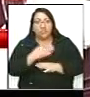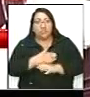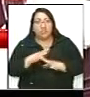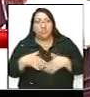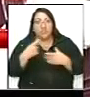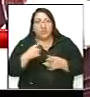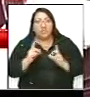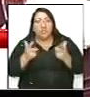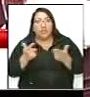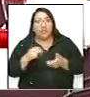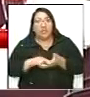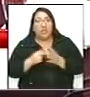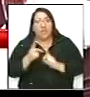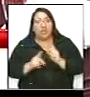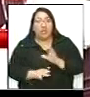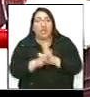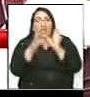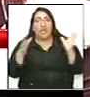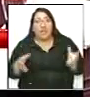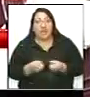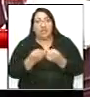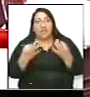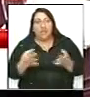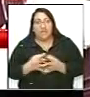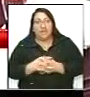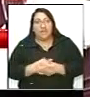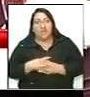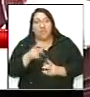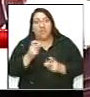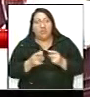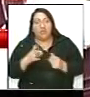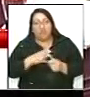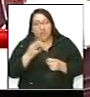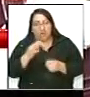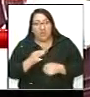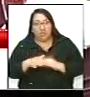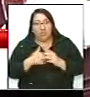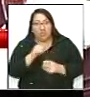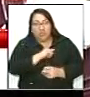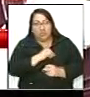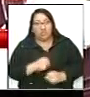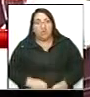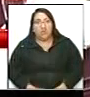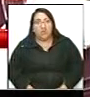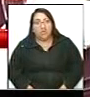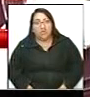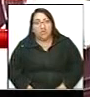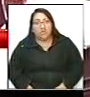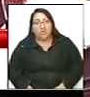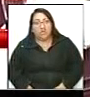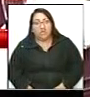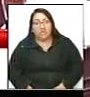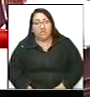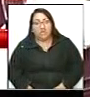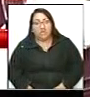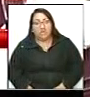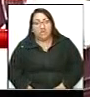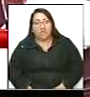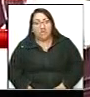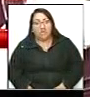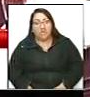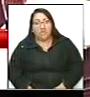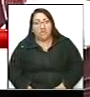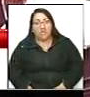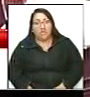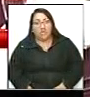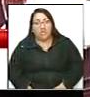probablemente, y salvando obviamente la gran cantidad de gente decente que hay en todas las instituciones, muchos dicen que a veces la carrera, como la del